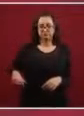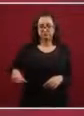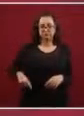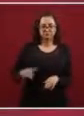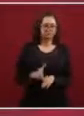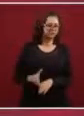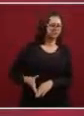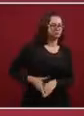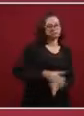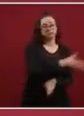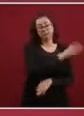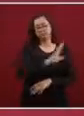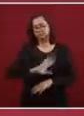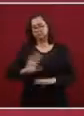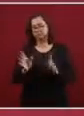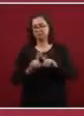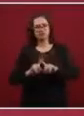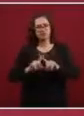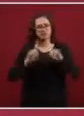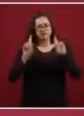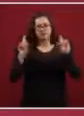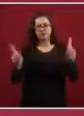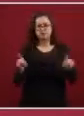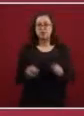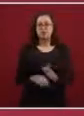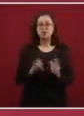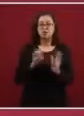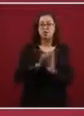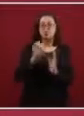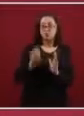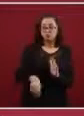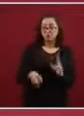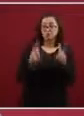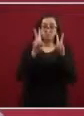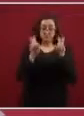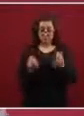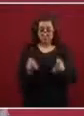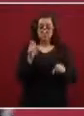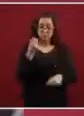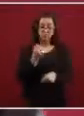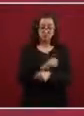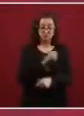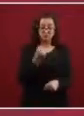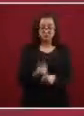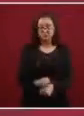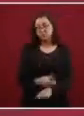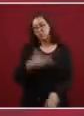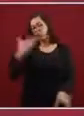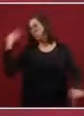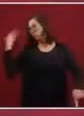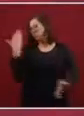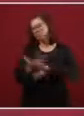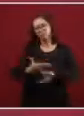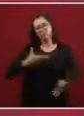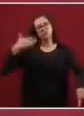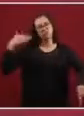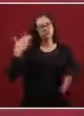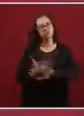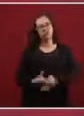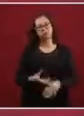sexenios anteriores. En el caso, por ejemplo, del calzado, afectaron mucho a